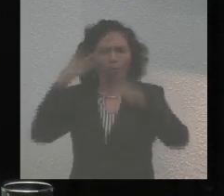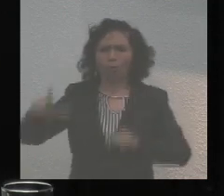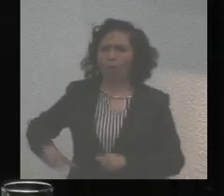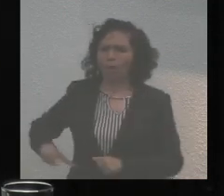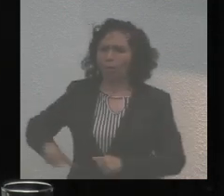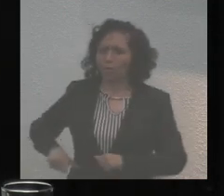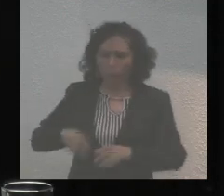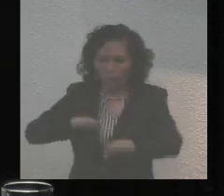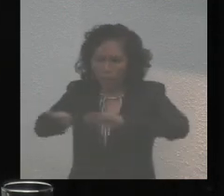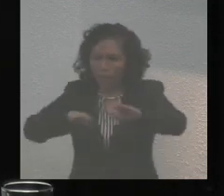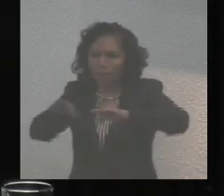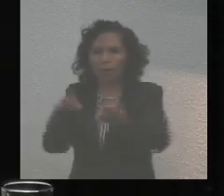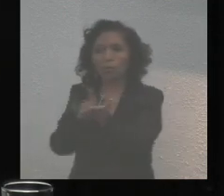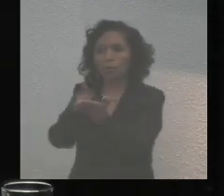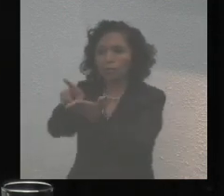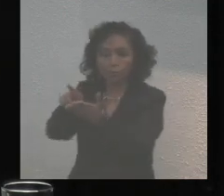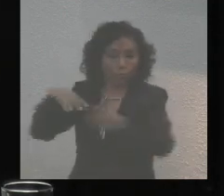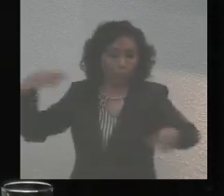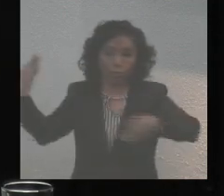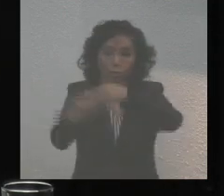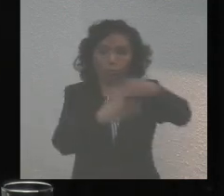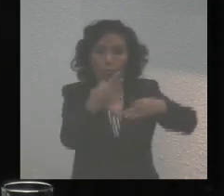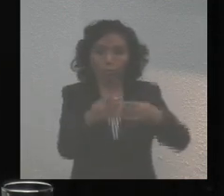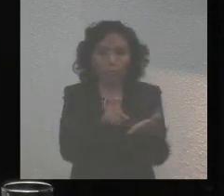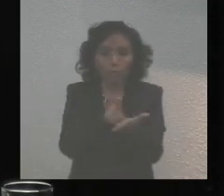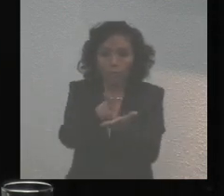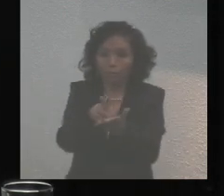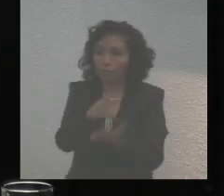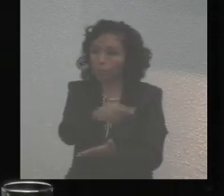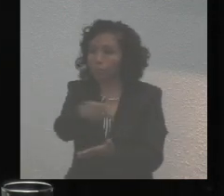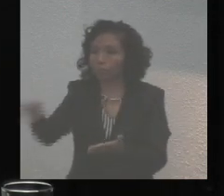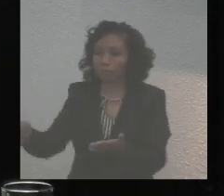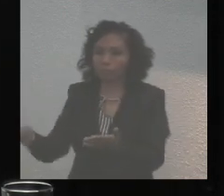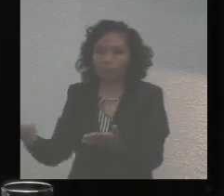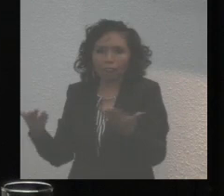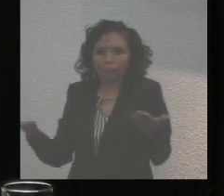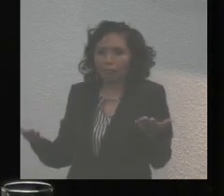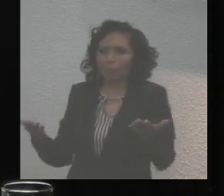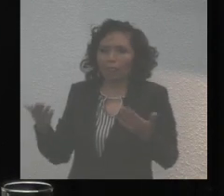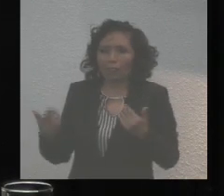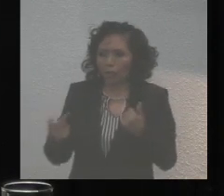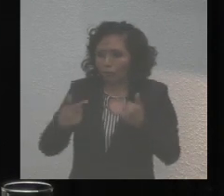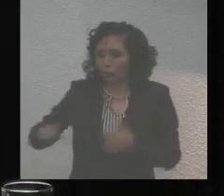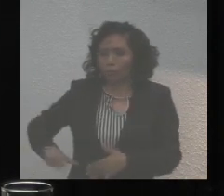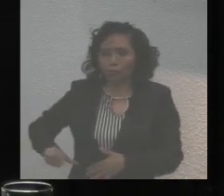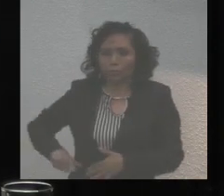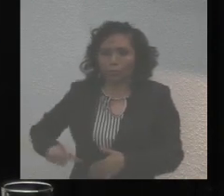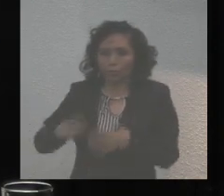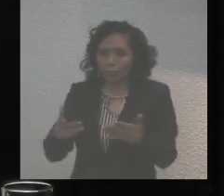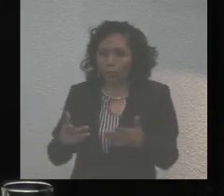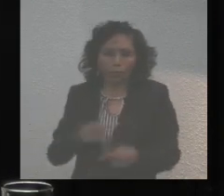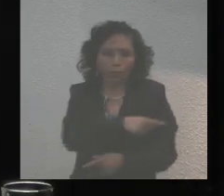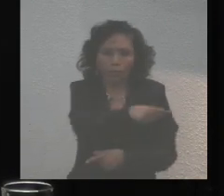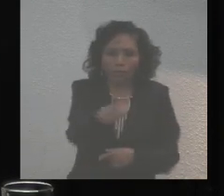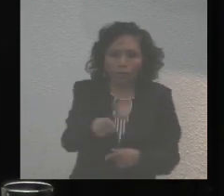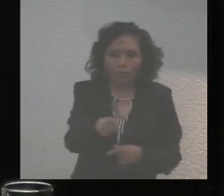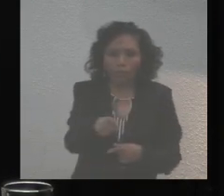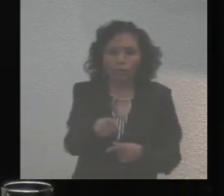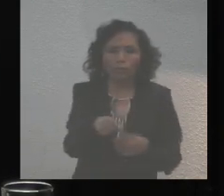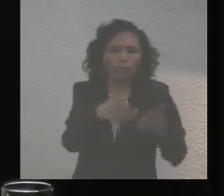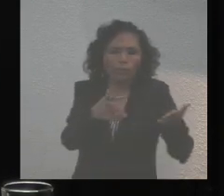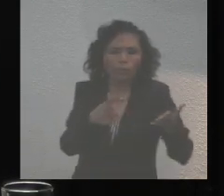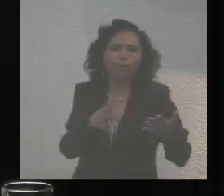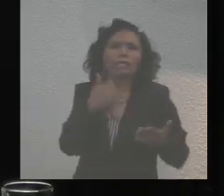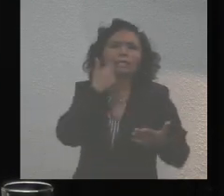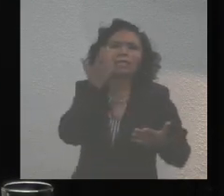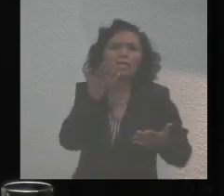que trabajara por los derechos de todas y todos, el derecho de quienes tienen simpatía por nuestro gobierno y el de aquellos que hubieran